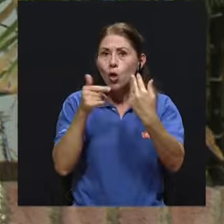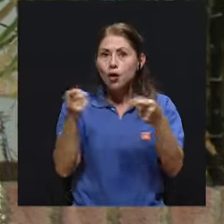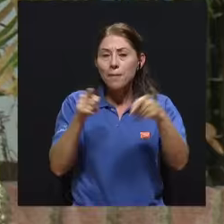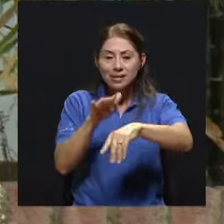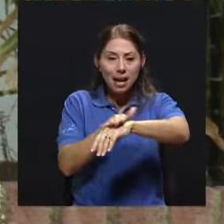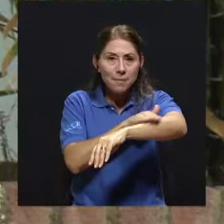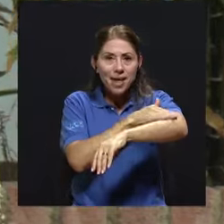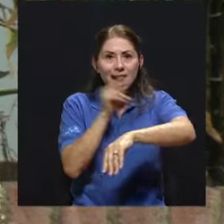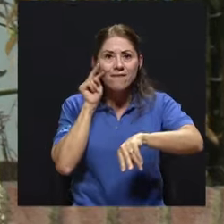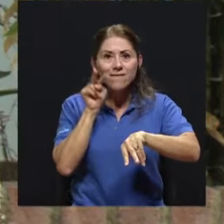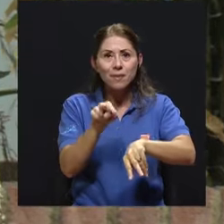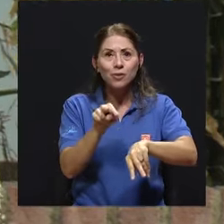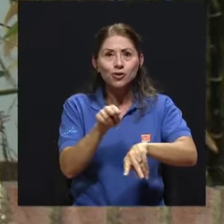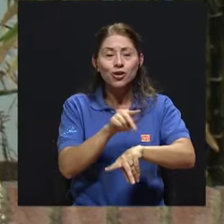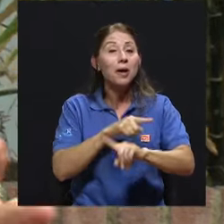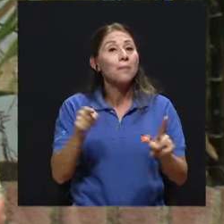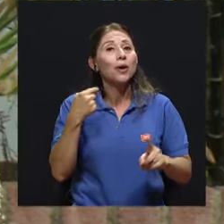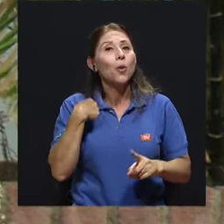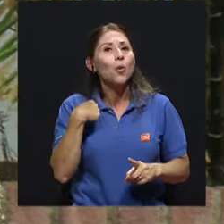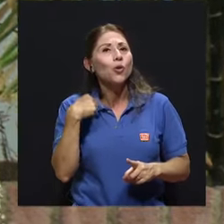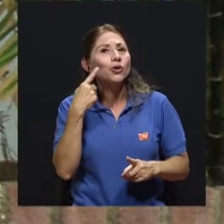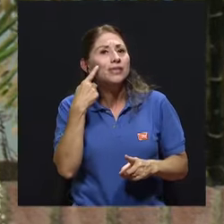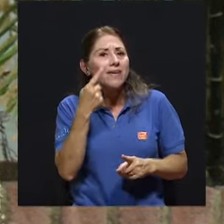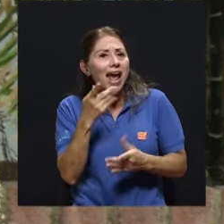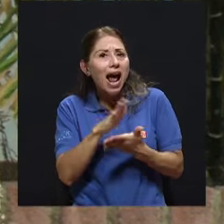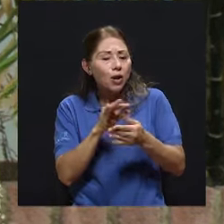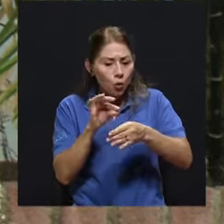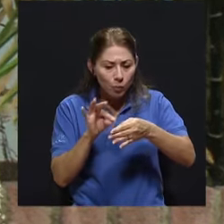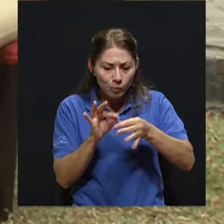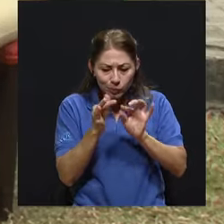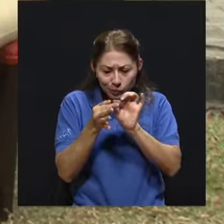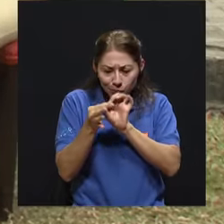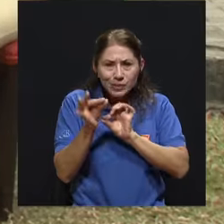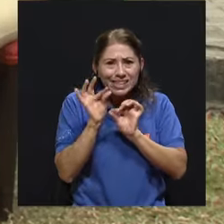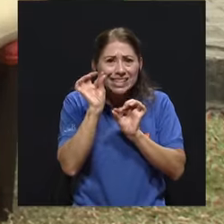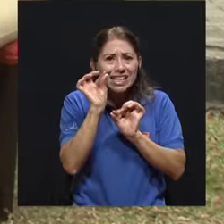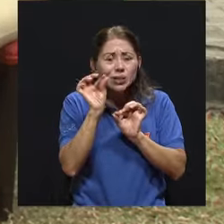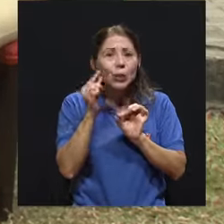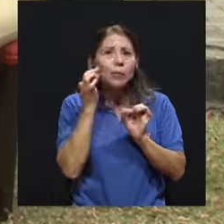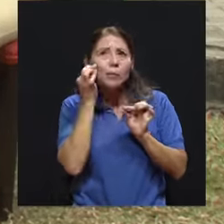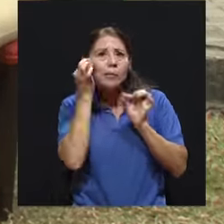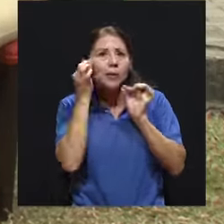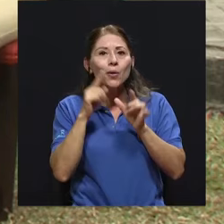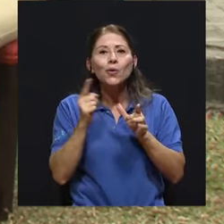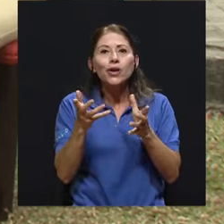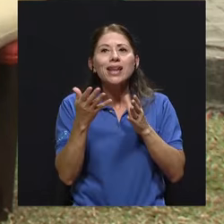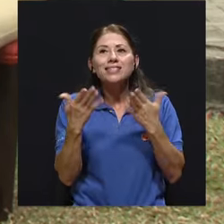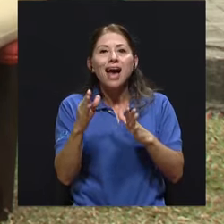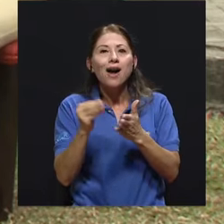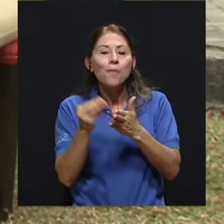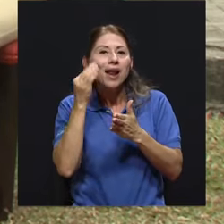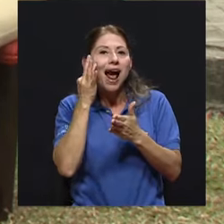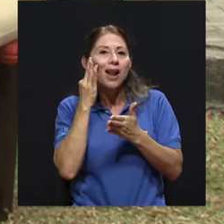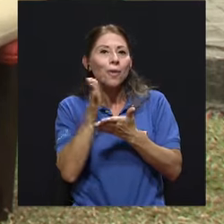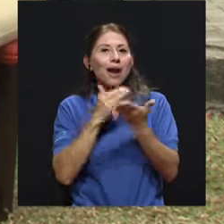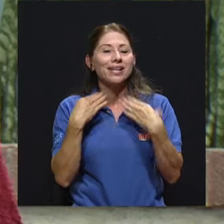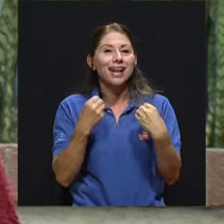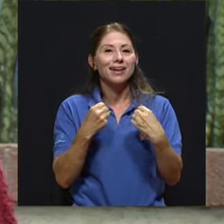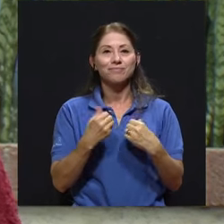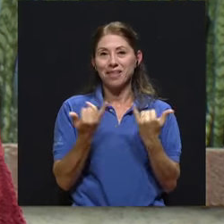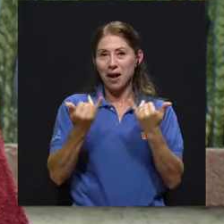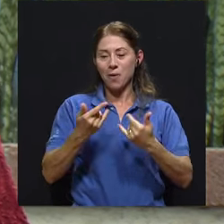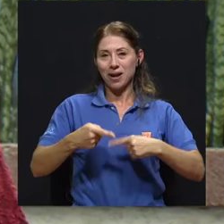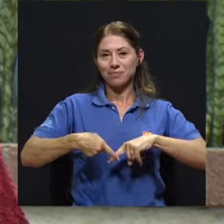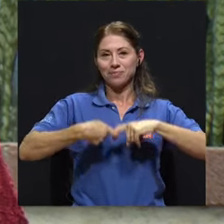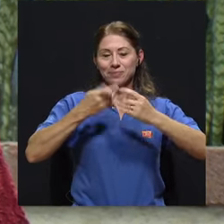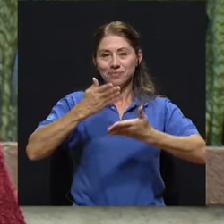ya muy chiquitas y ya se las quiere poner algo para ver si se cura, ¿no? Sí. Es momento de hacer una primera pausa en esta conversación y luego regresamos con